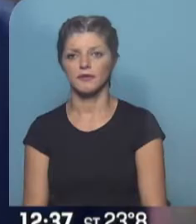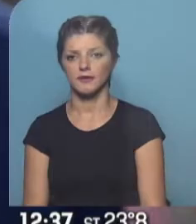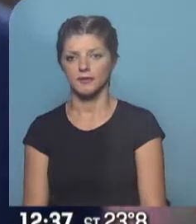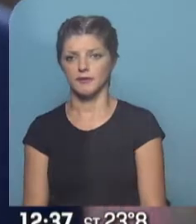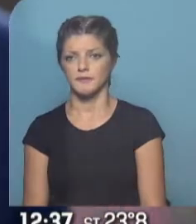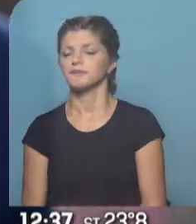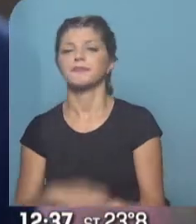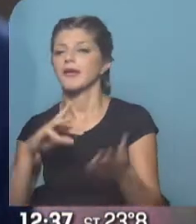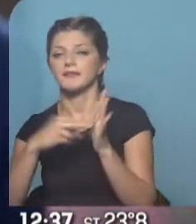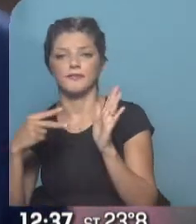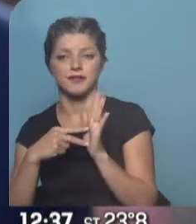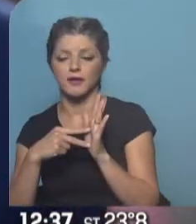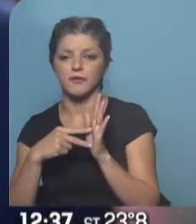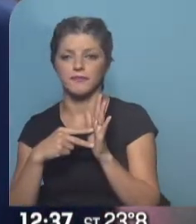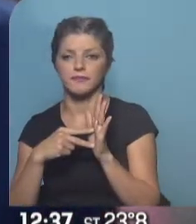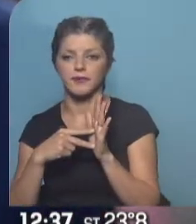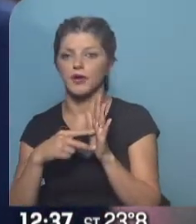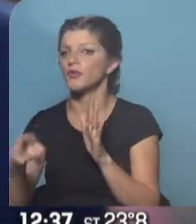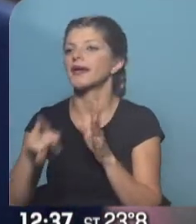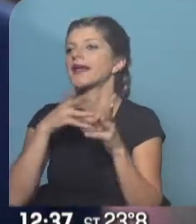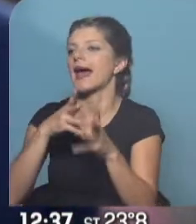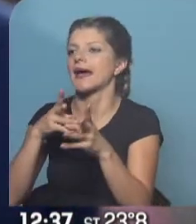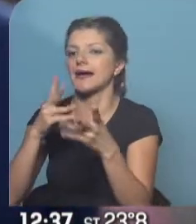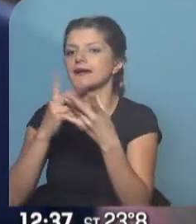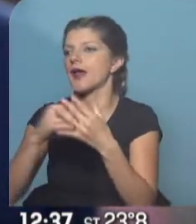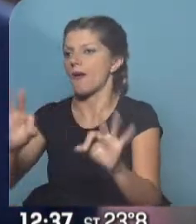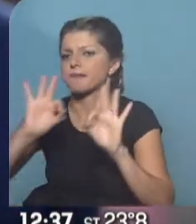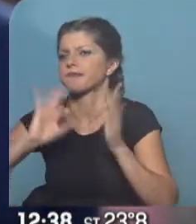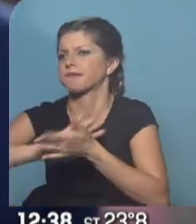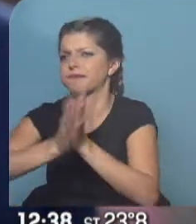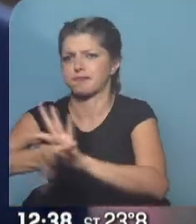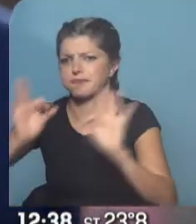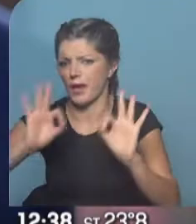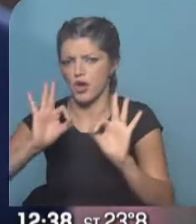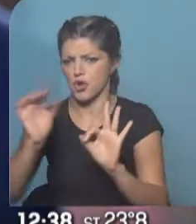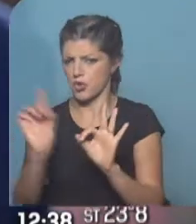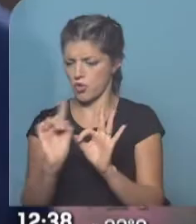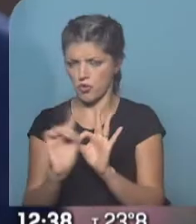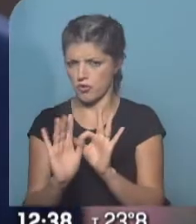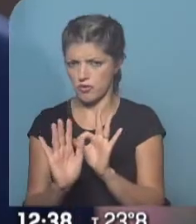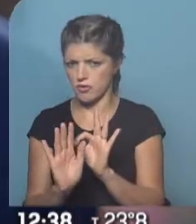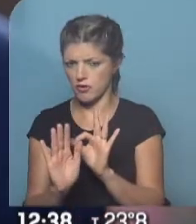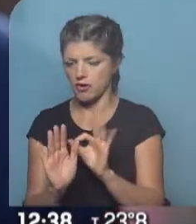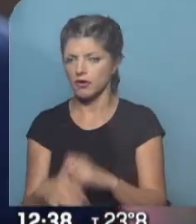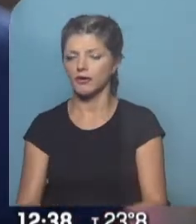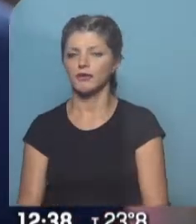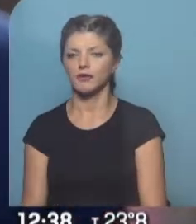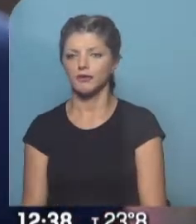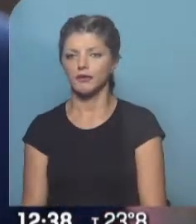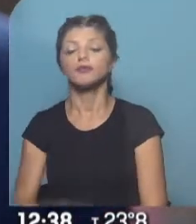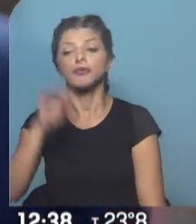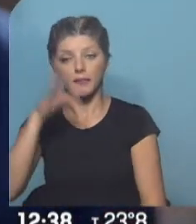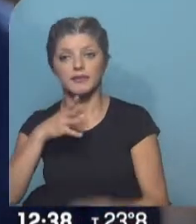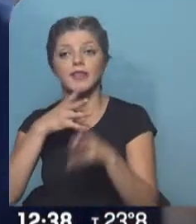es decir, no es el cese al fuego definitivo al final del proceso, sino que es un cese al